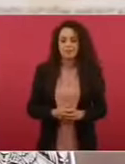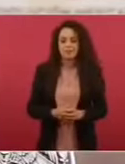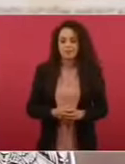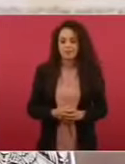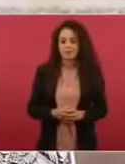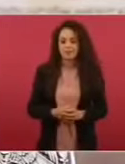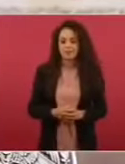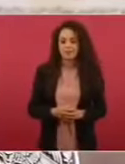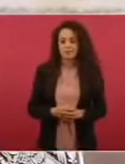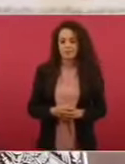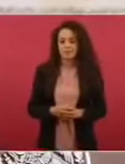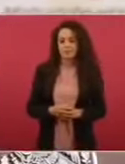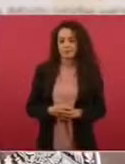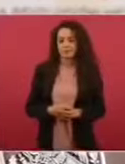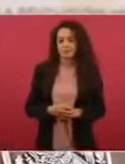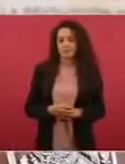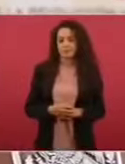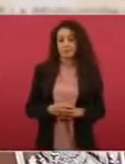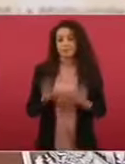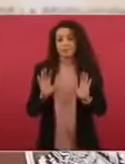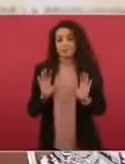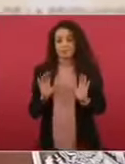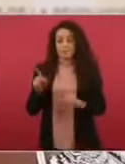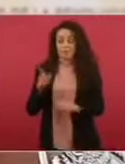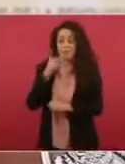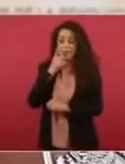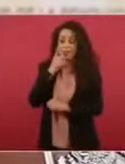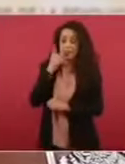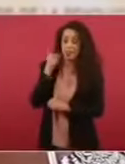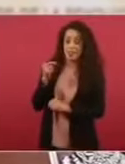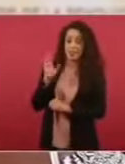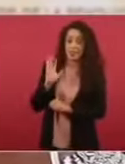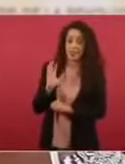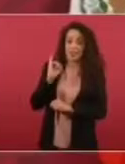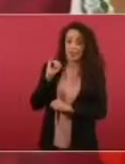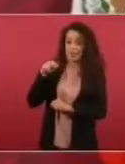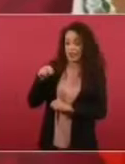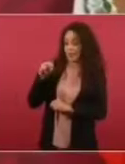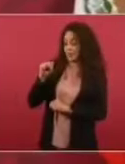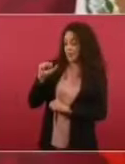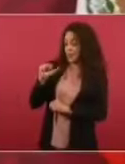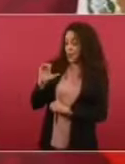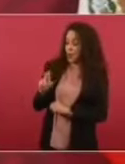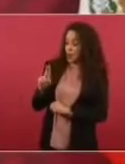técnicamente, ¿no? Físicamente se dice insaculación,